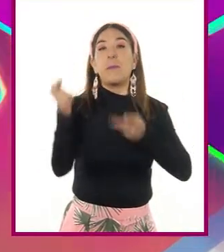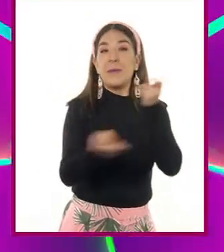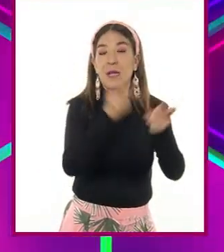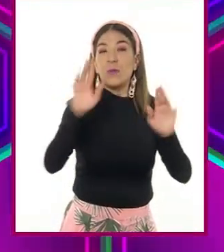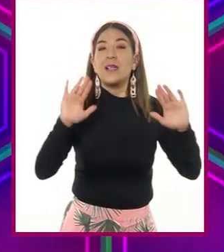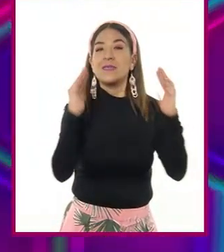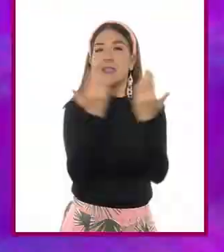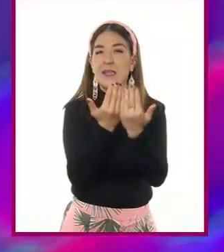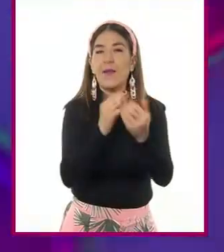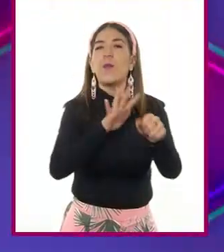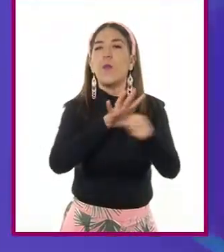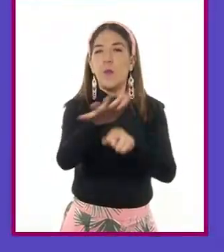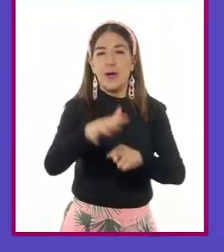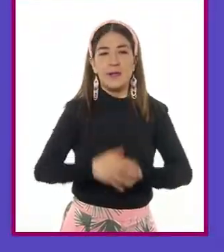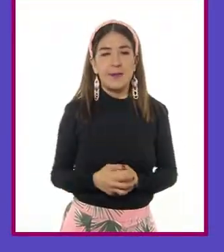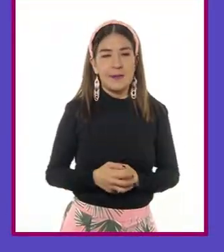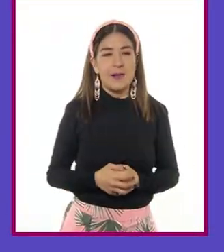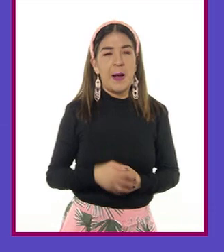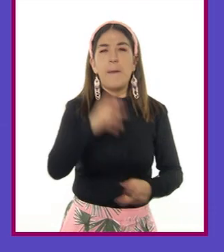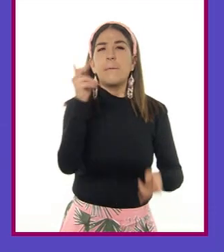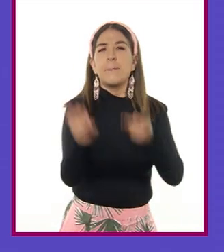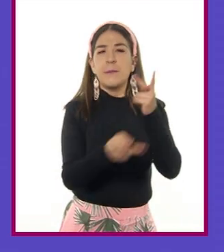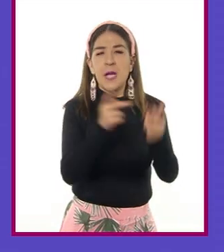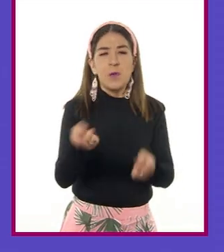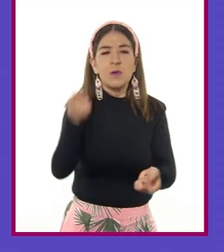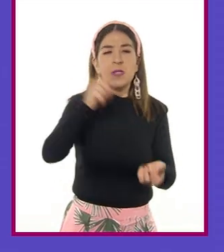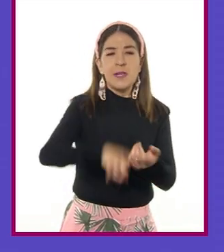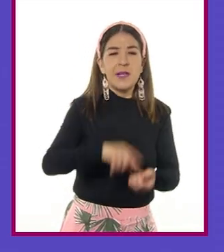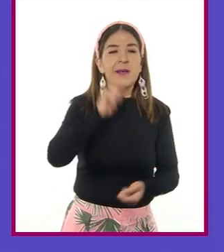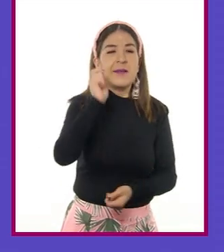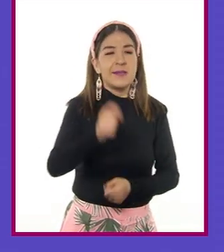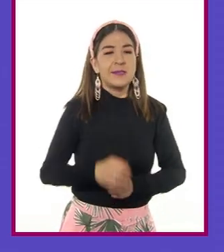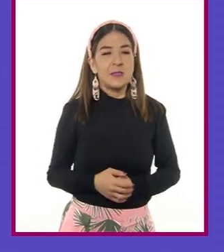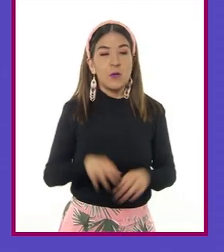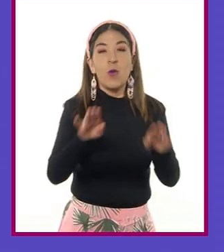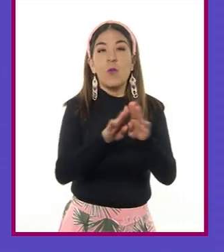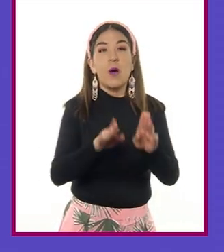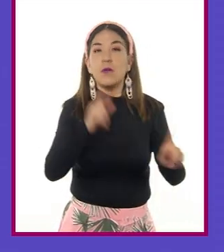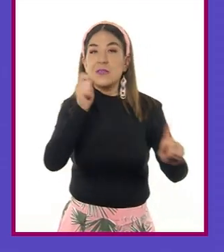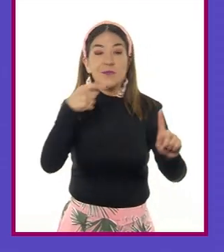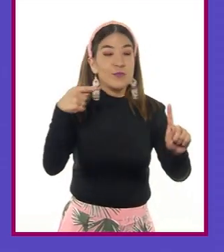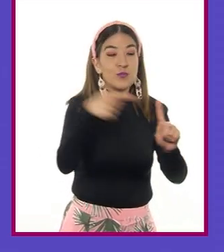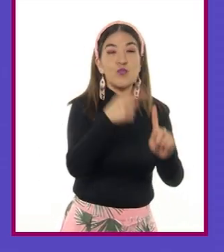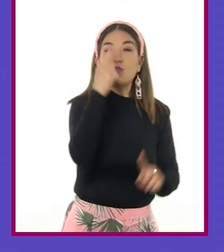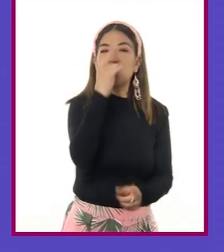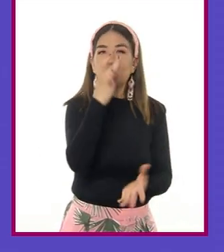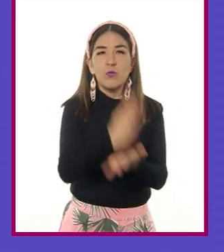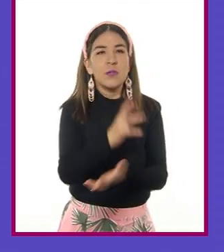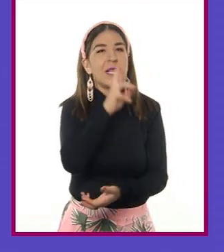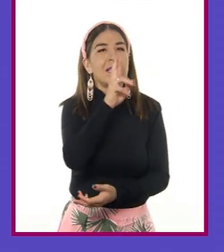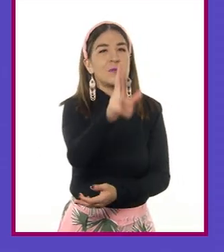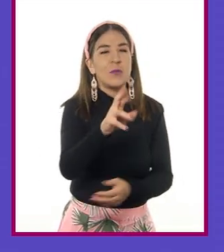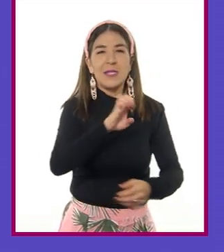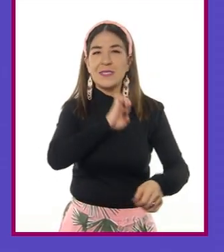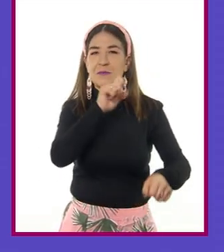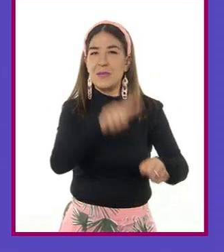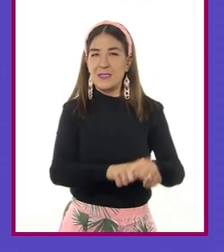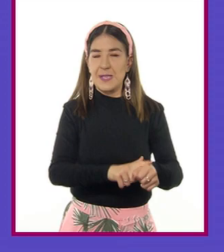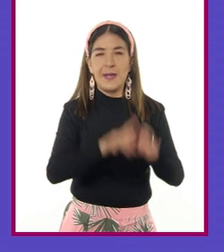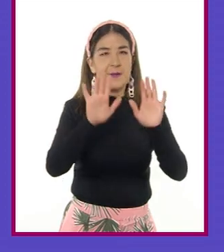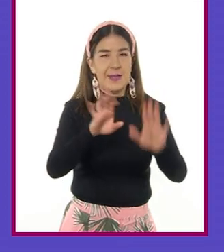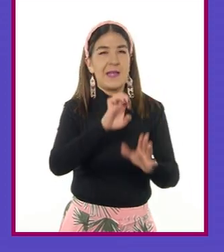es: las preguntas cerradas son aquellas que limitan o buscan una respuesta específica.